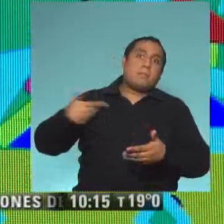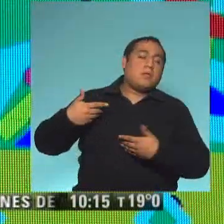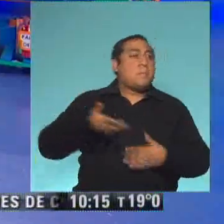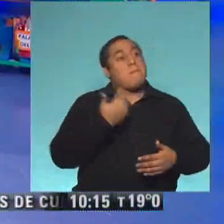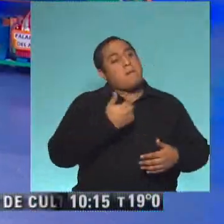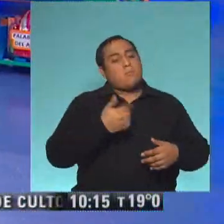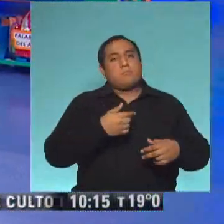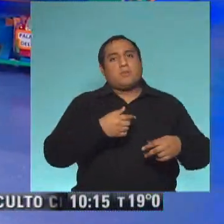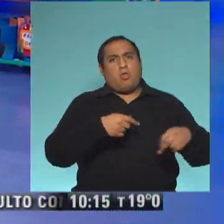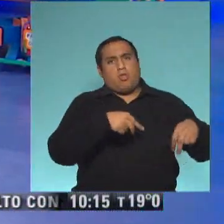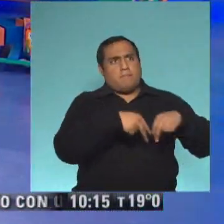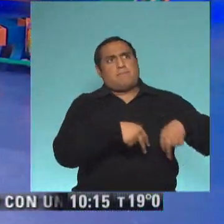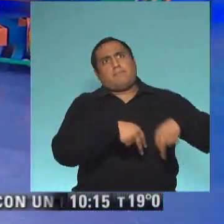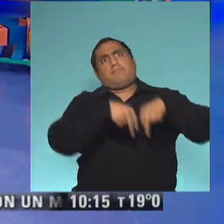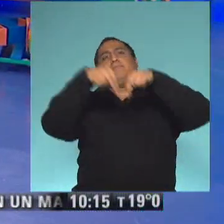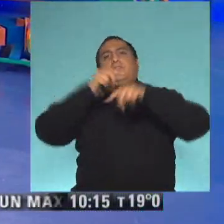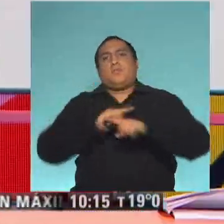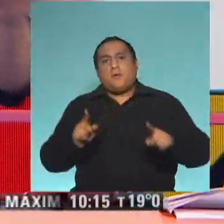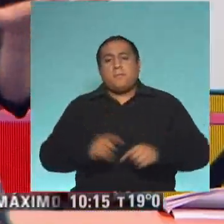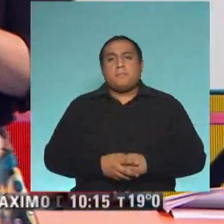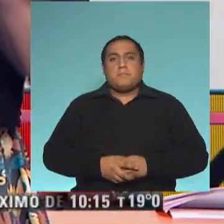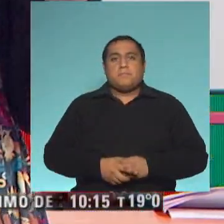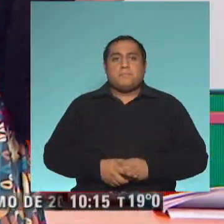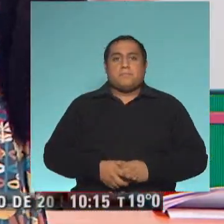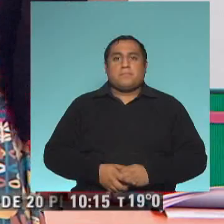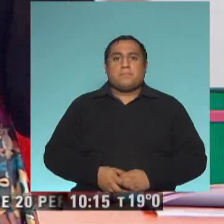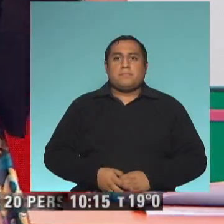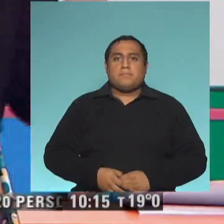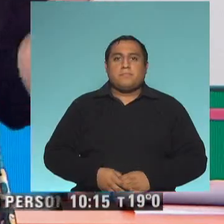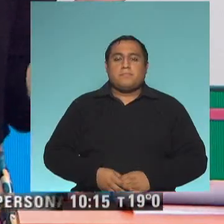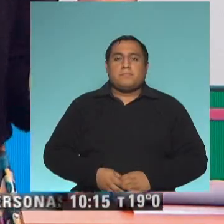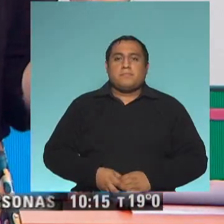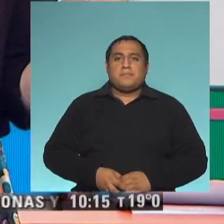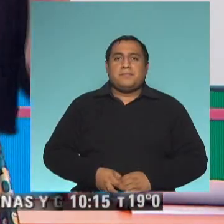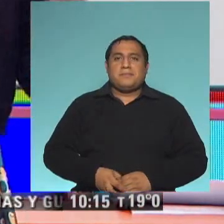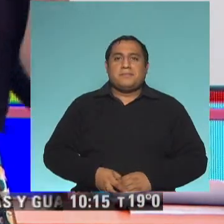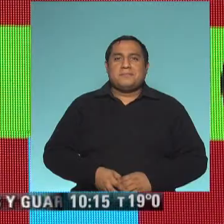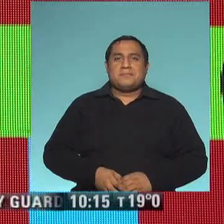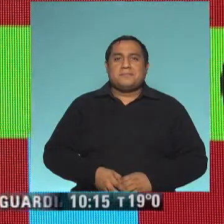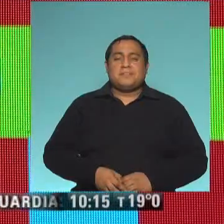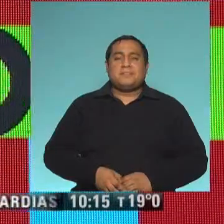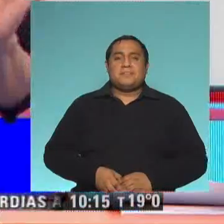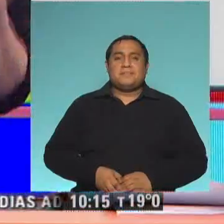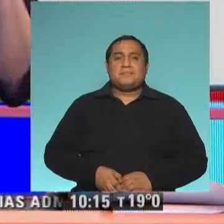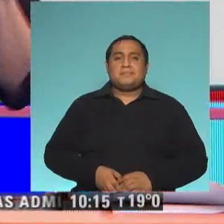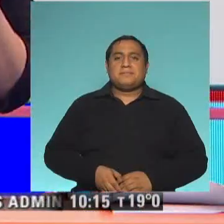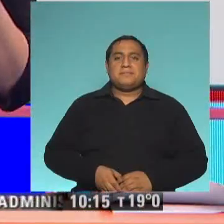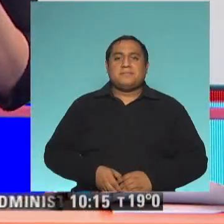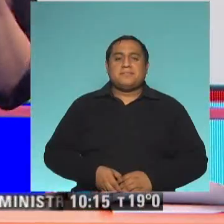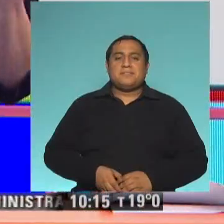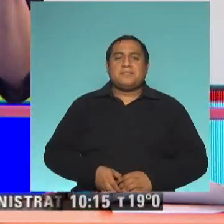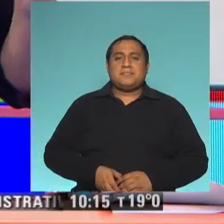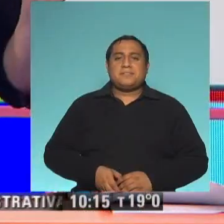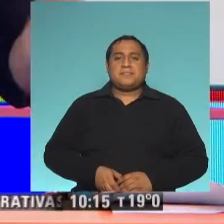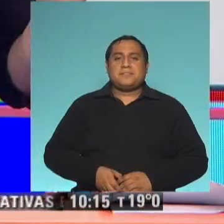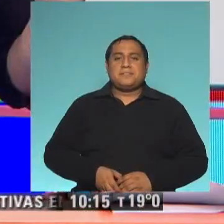puede. Bueno, o sea, cada tanto te puedo pedir... No, un momento, pará, no. No voy a caer en esta trampa. ¿Qué? No voy a caer en esta trampa. No puede ser que vos vueles